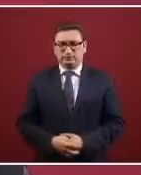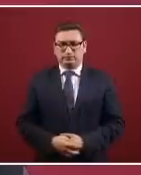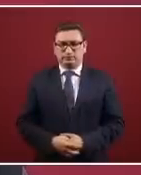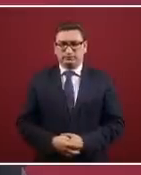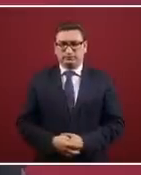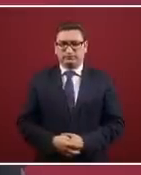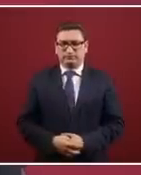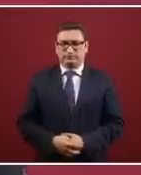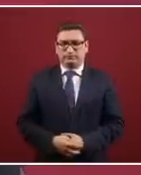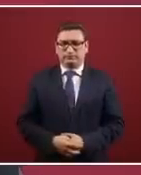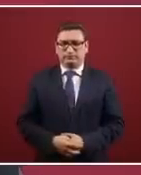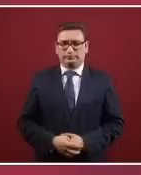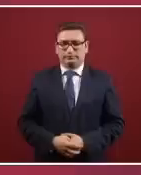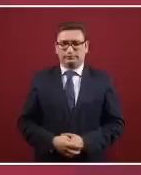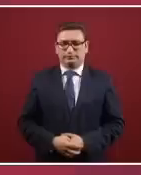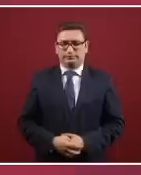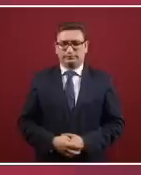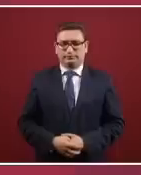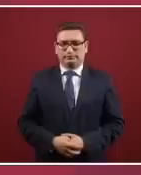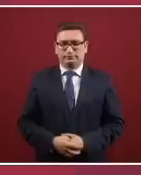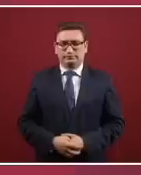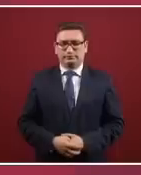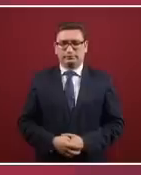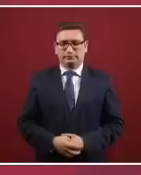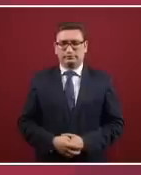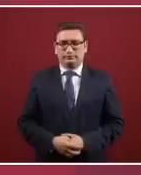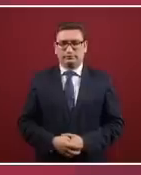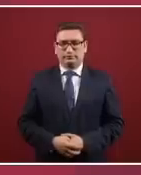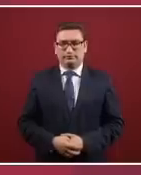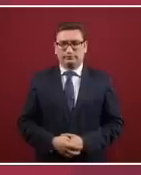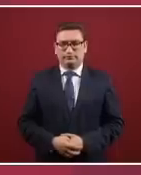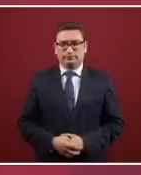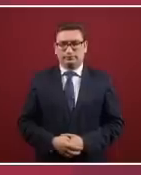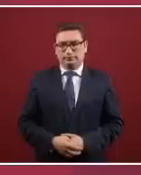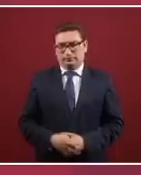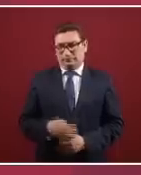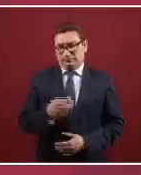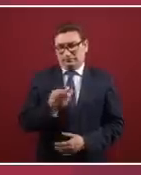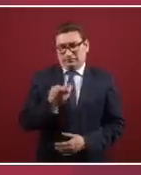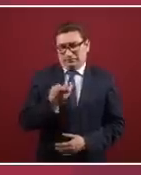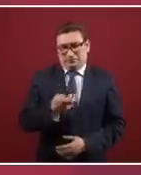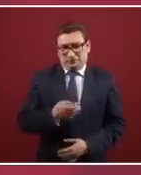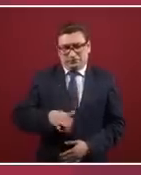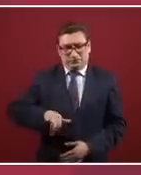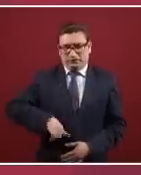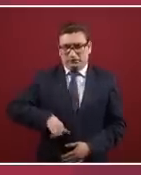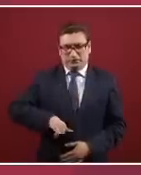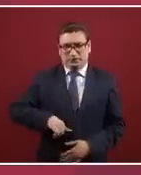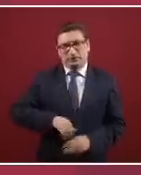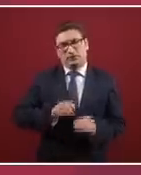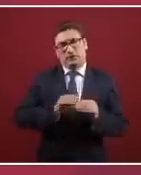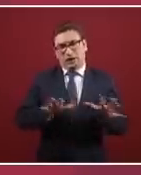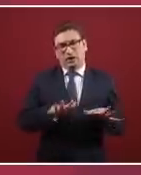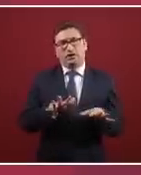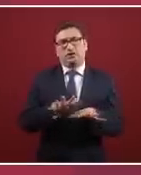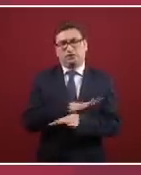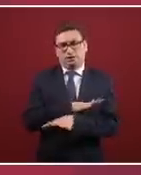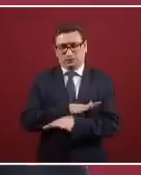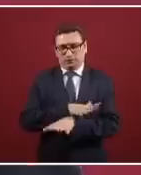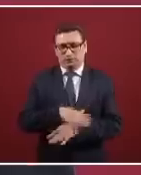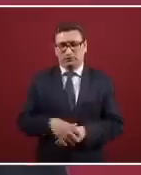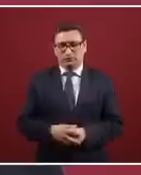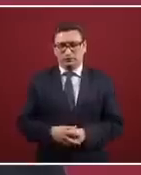Entonces, es muy interesante esto, pero sí cambió. O sea, nadie va a